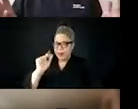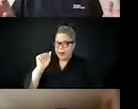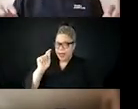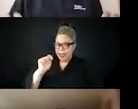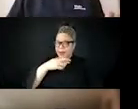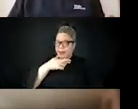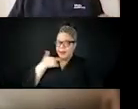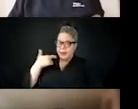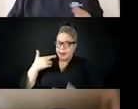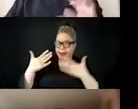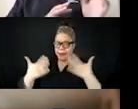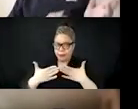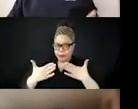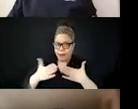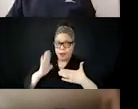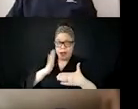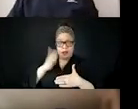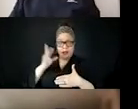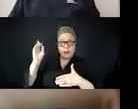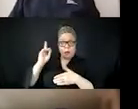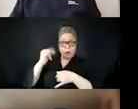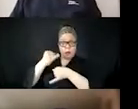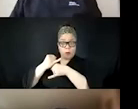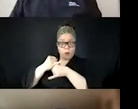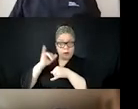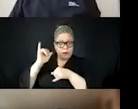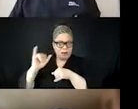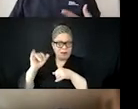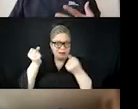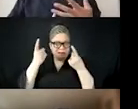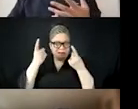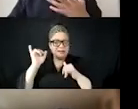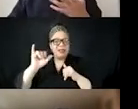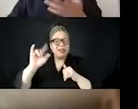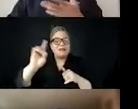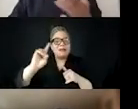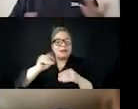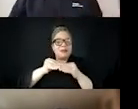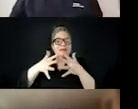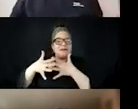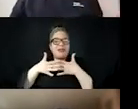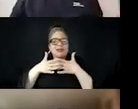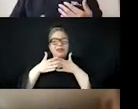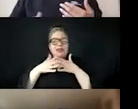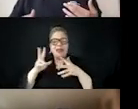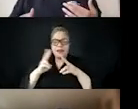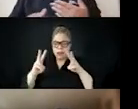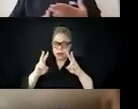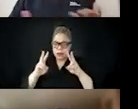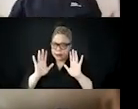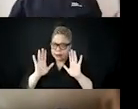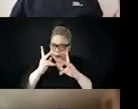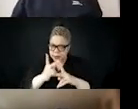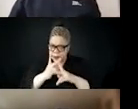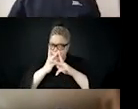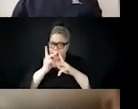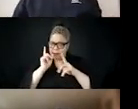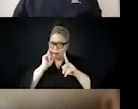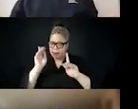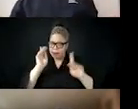nuestras instituciones democráticas y entonces hay